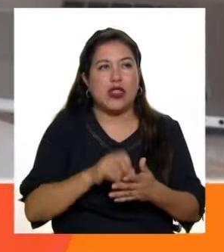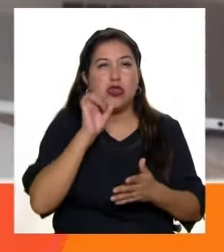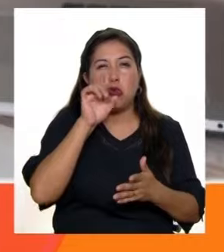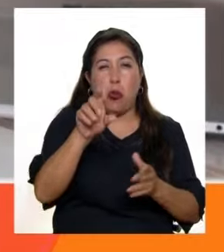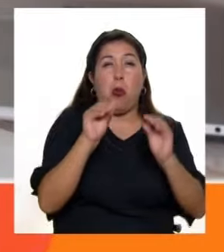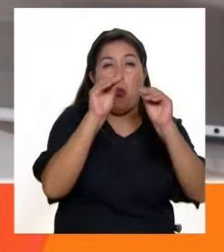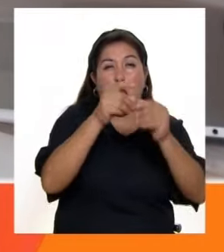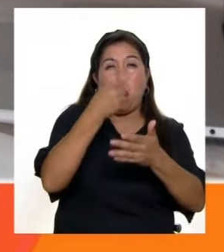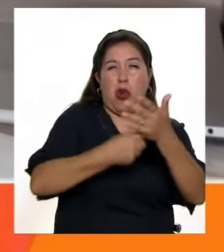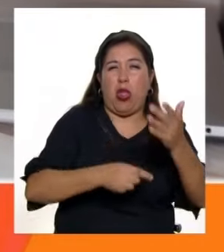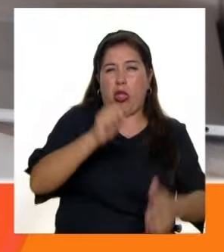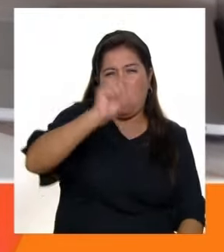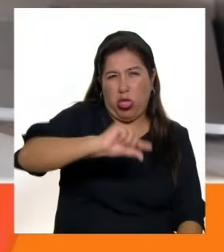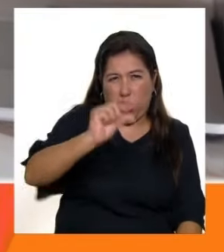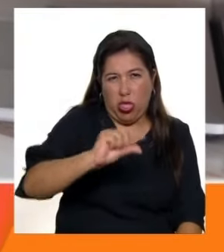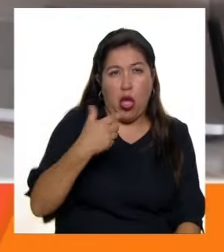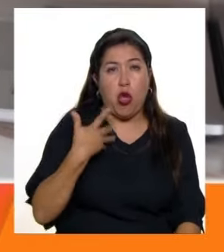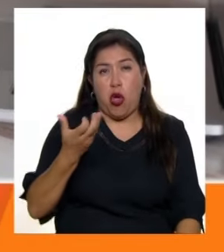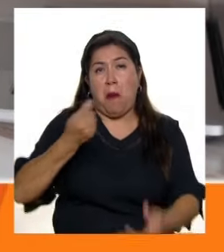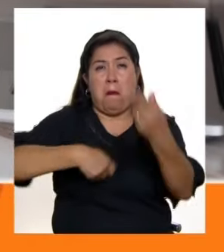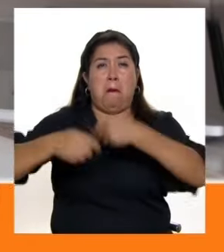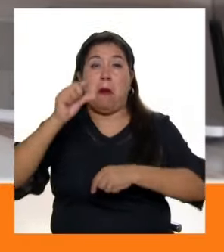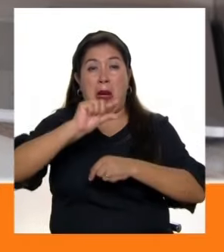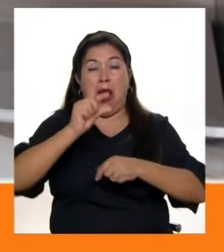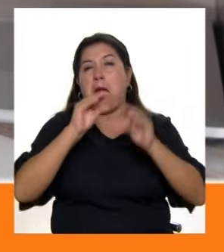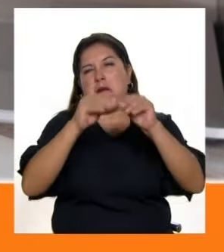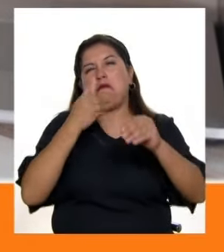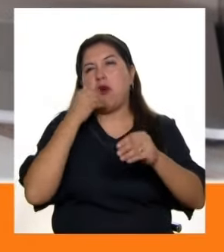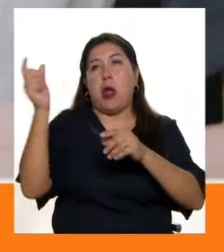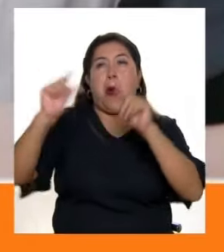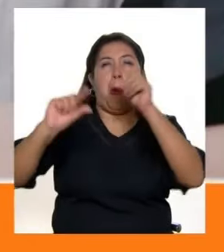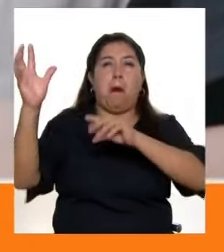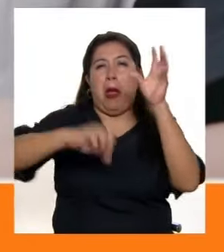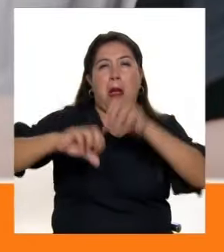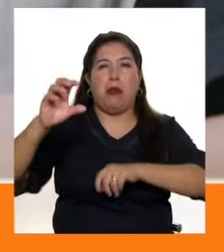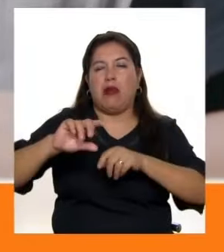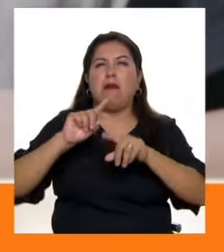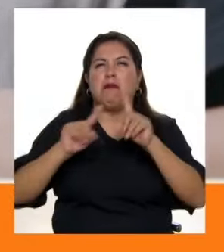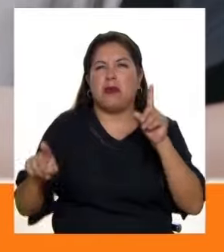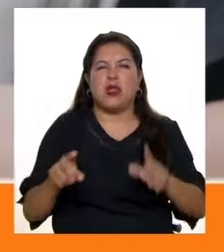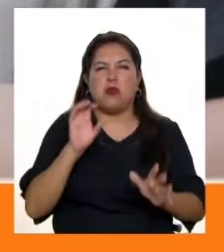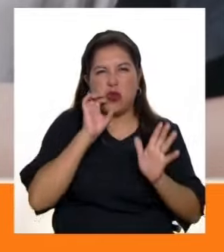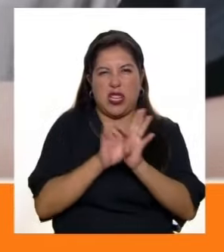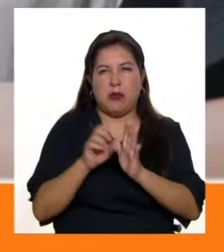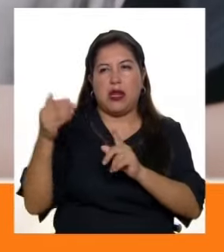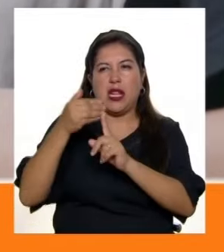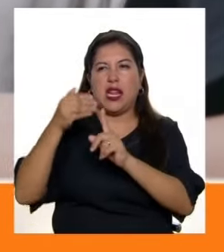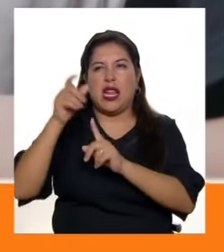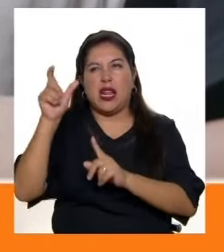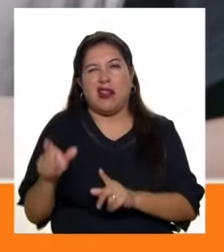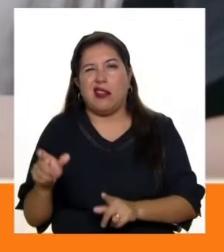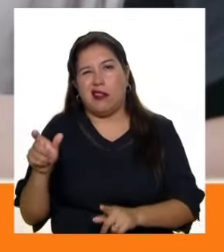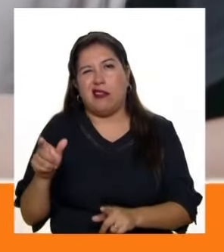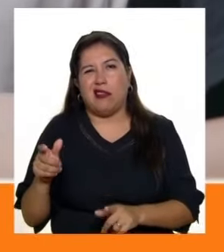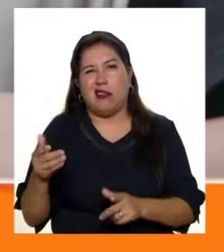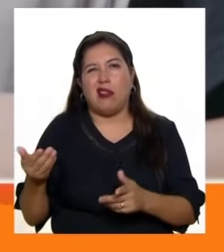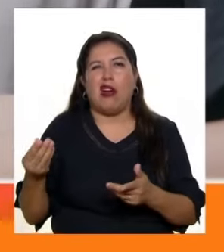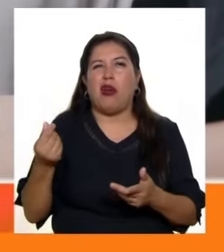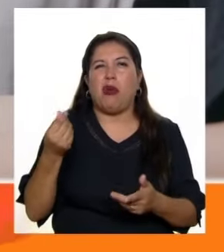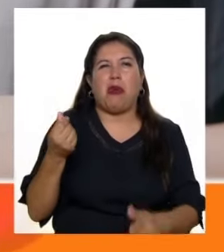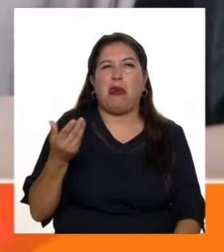barato, con la idea de voy a vender más hoy, sí, pero luego ese cliente me va a volver a comprar... lo que pasa es que ese cliente no, solo compra